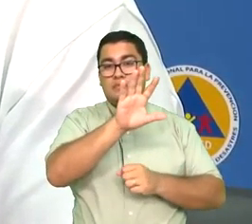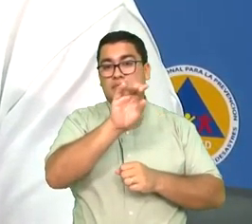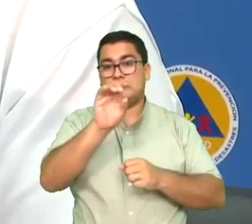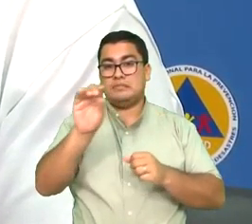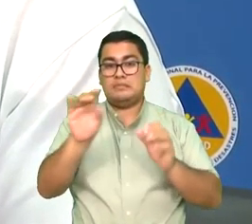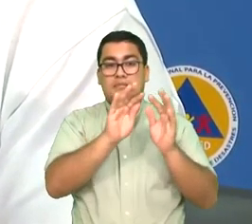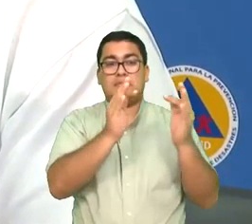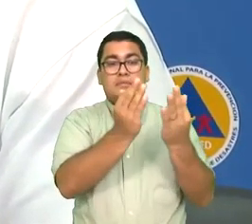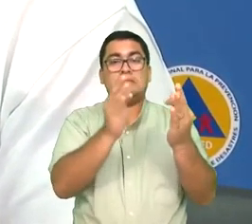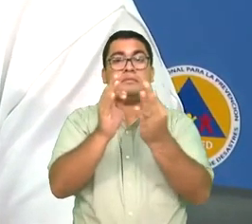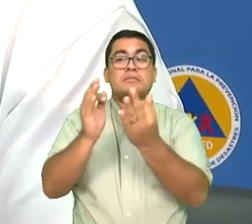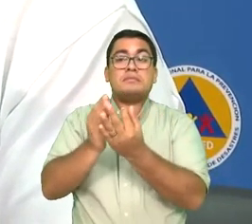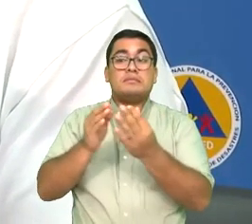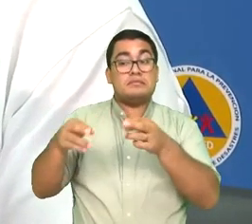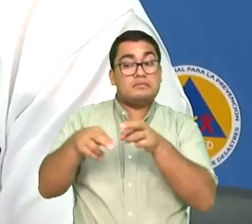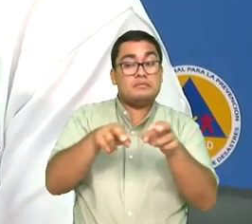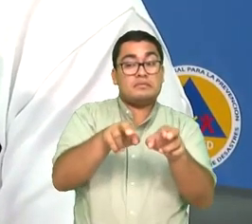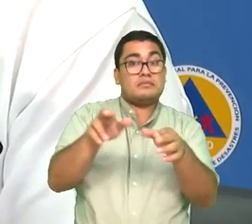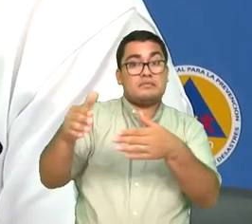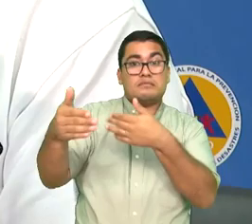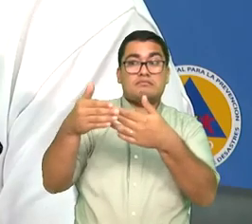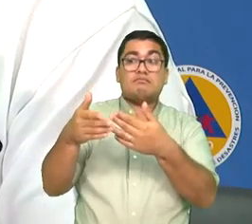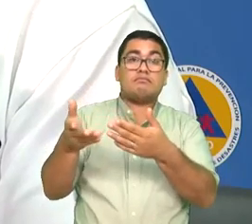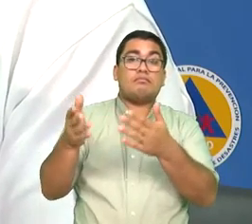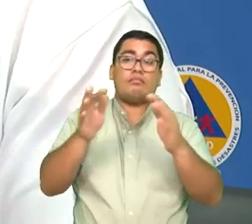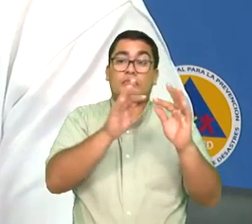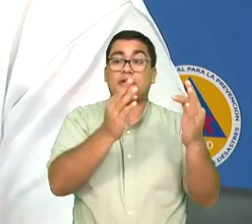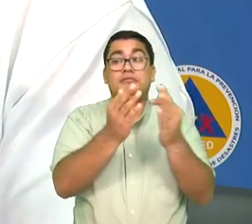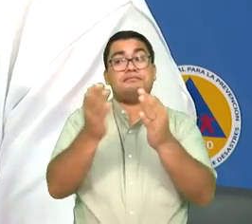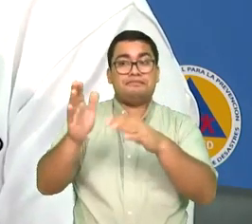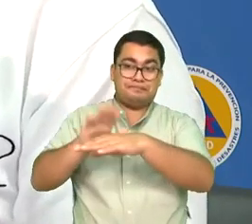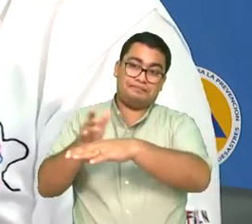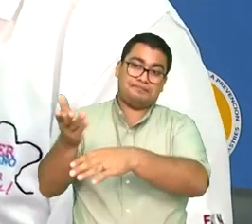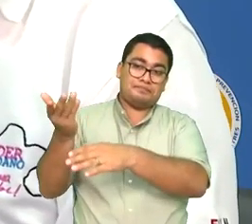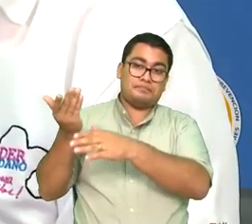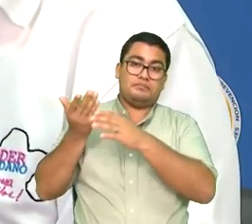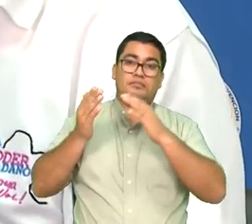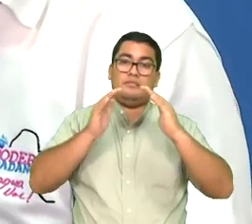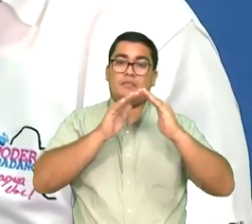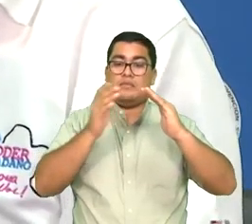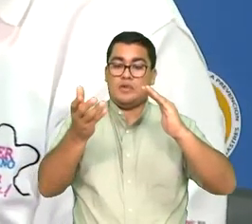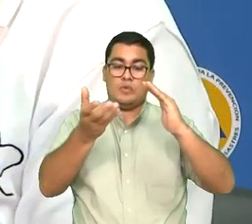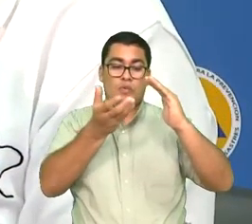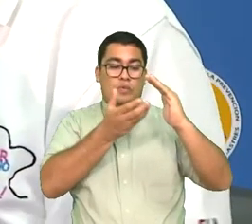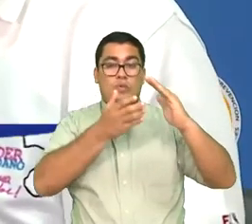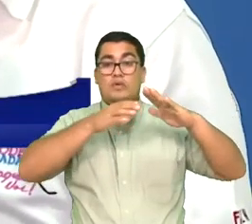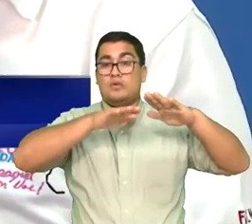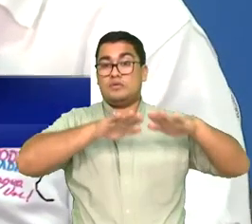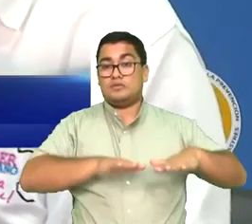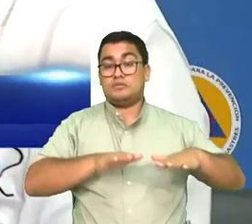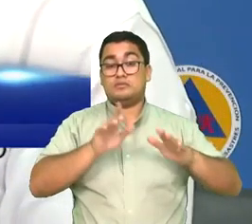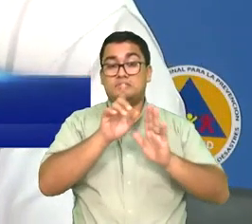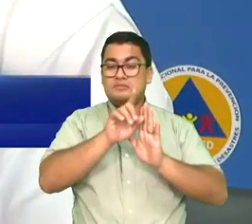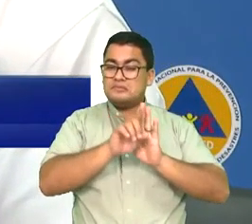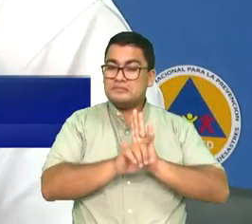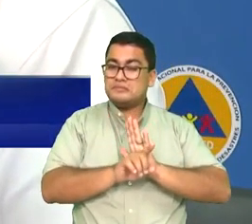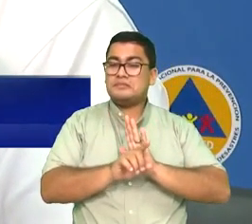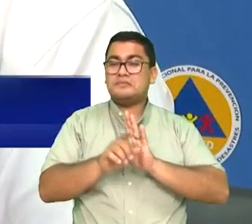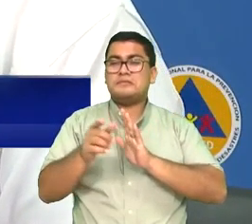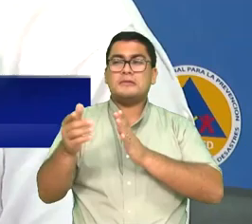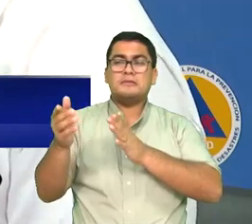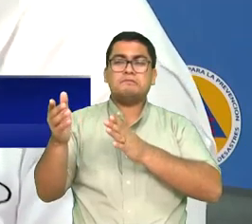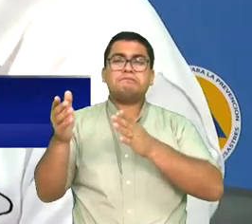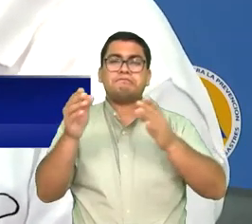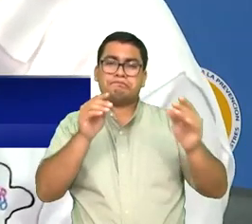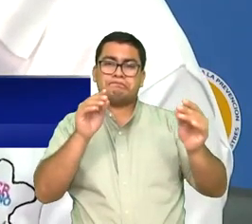zona de los ríos, ¿verdad?, para ponerlas a resguardo. Y ahora, hace unos minutos todavía estábamos conversando